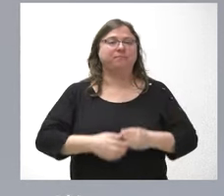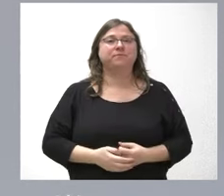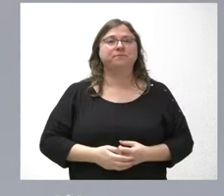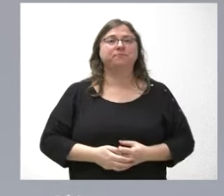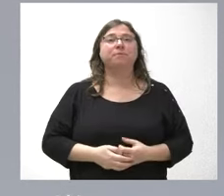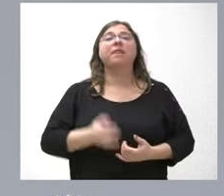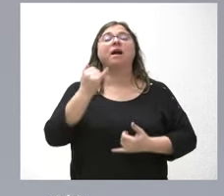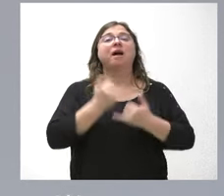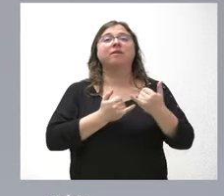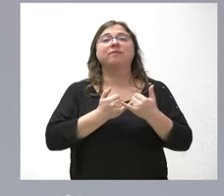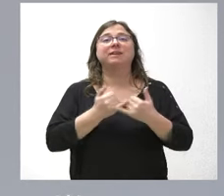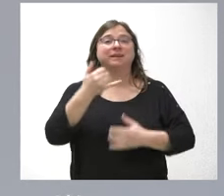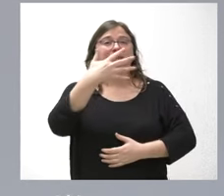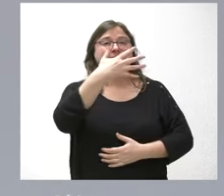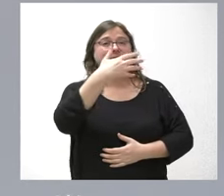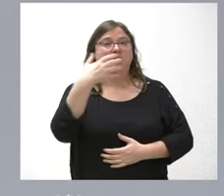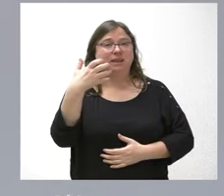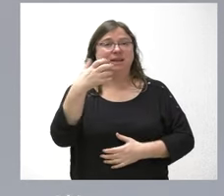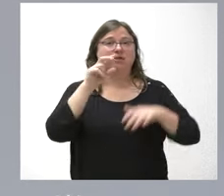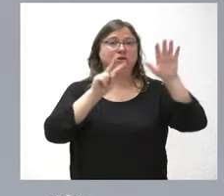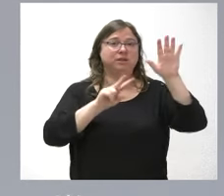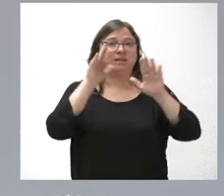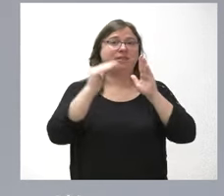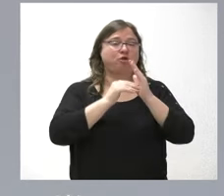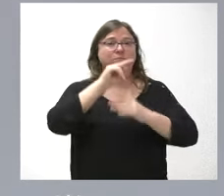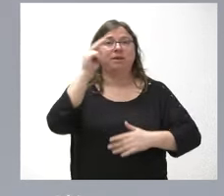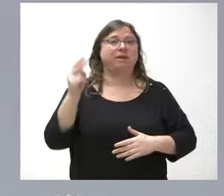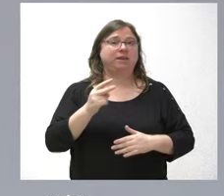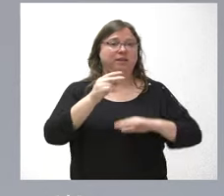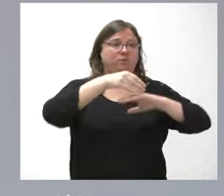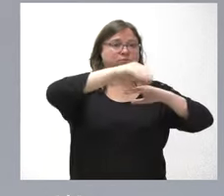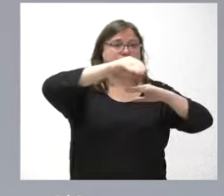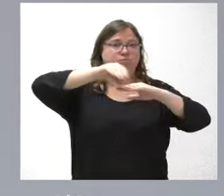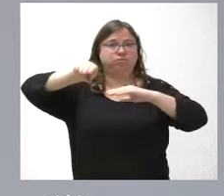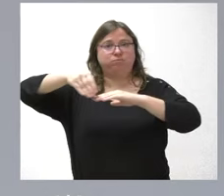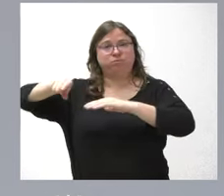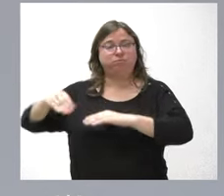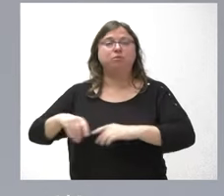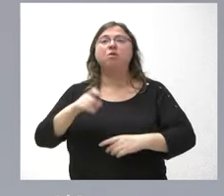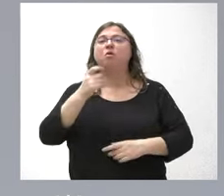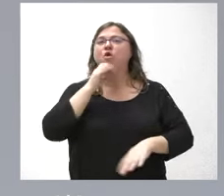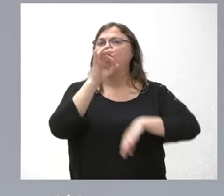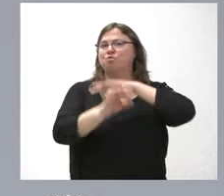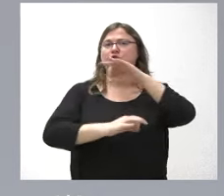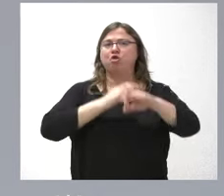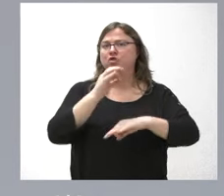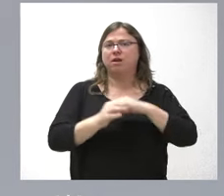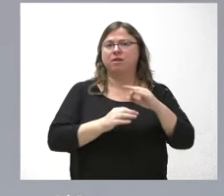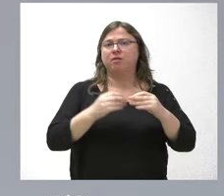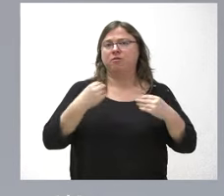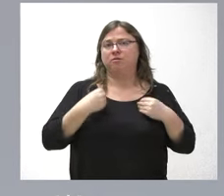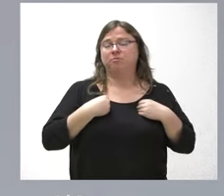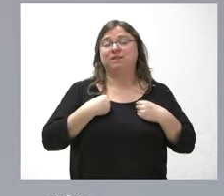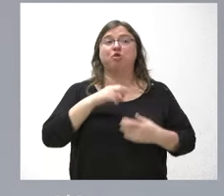que el reparto de los 575.000 euros que están dispuestos para la organización de esas actividades en estas